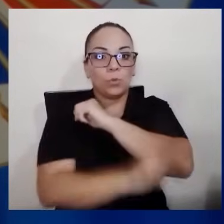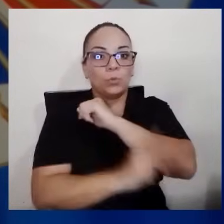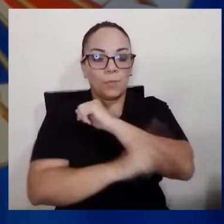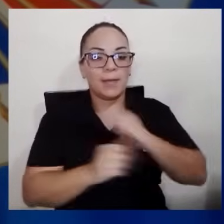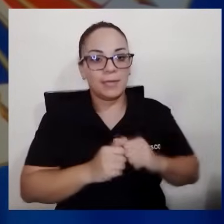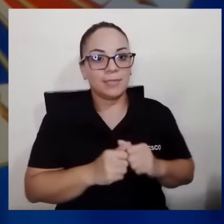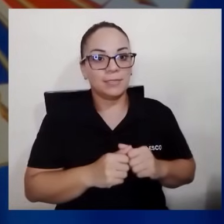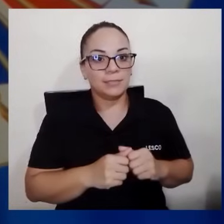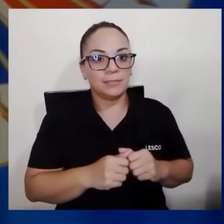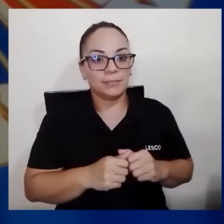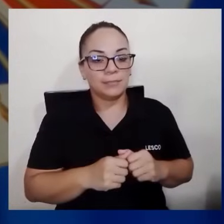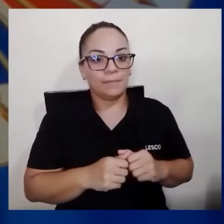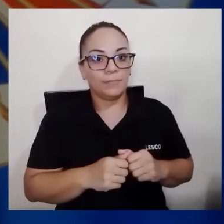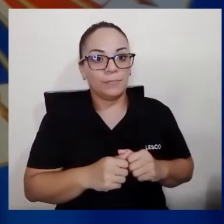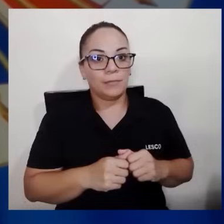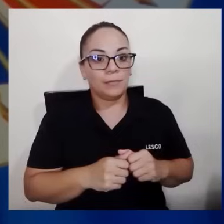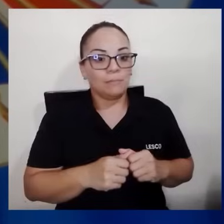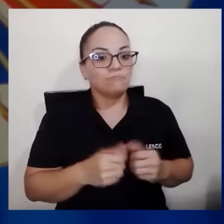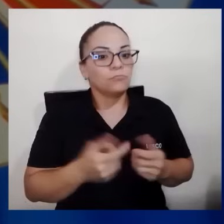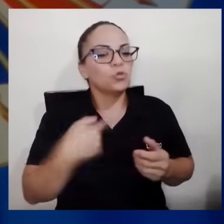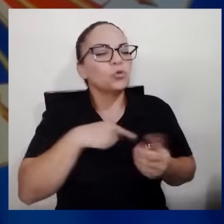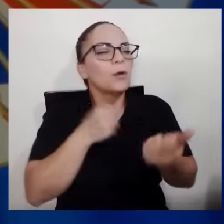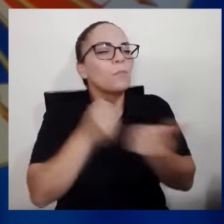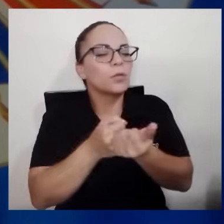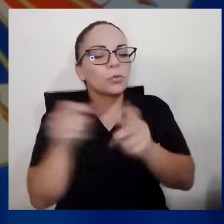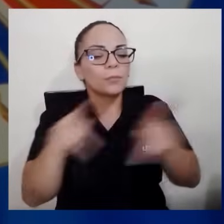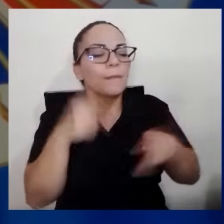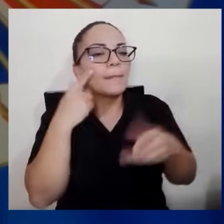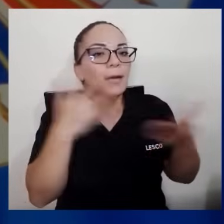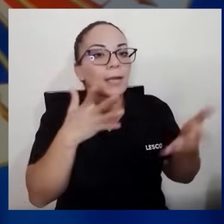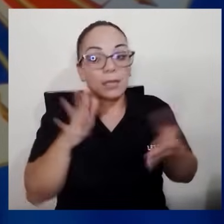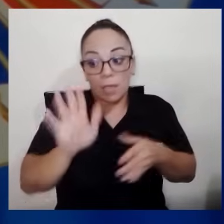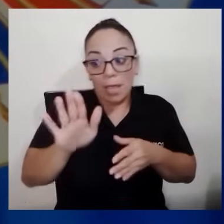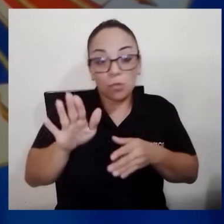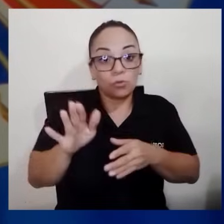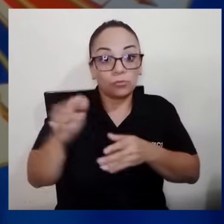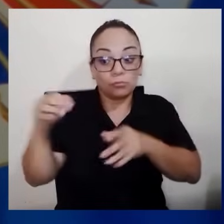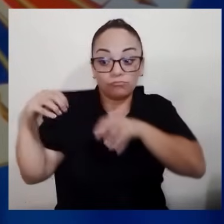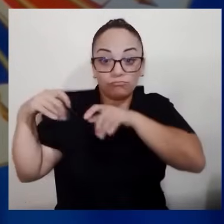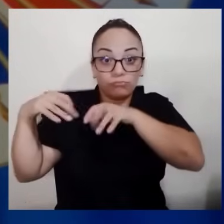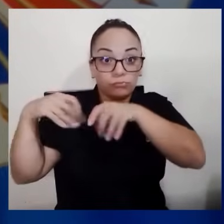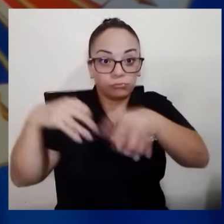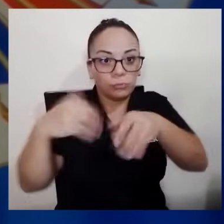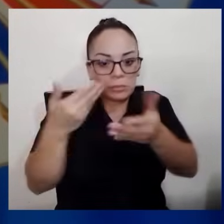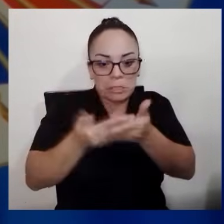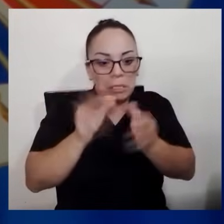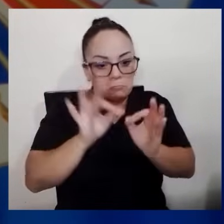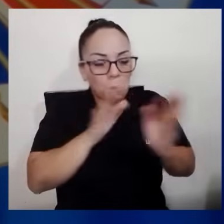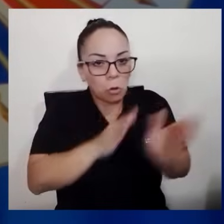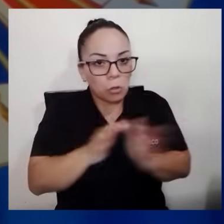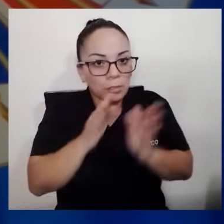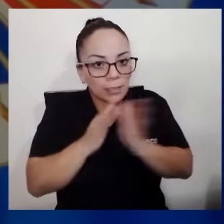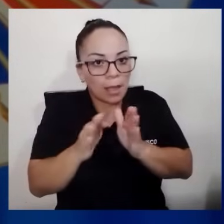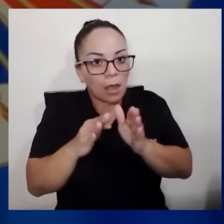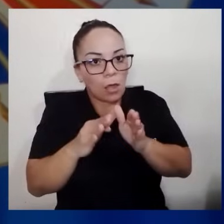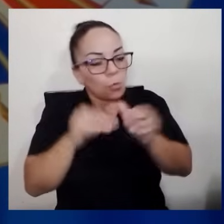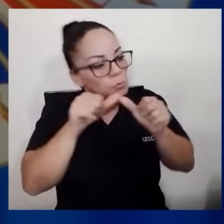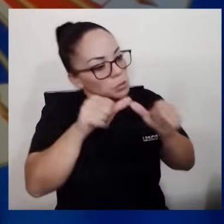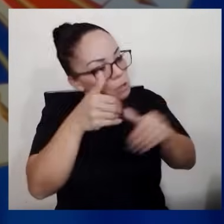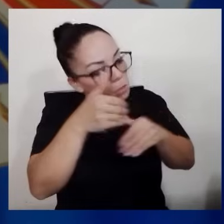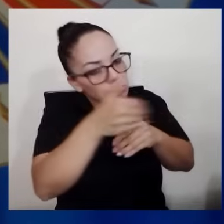su paso sea ordenado y seguro Ellos tienen que saber que van a tener que